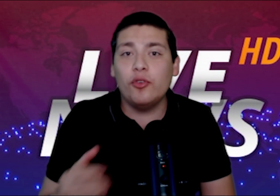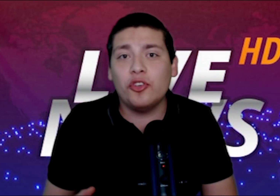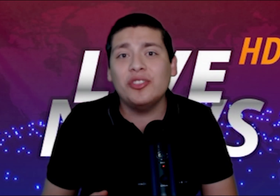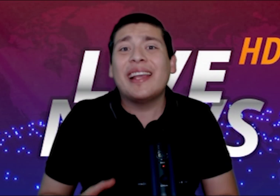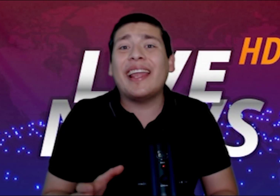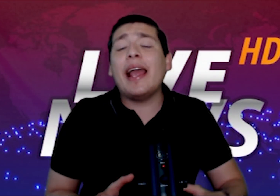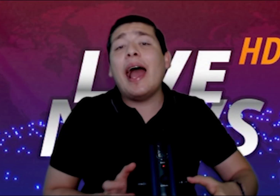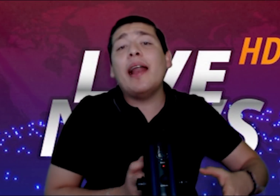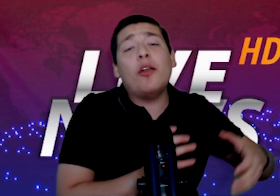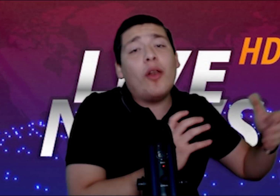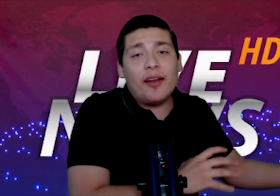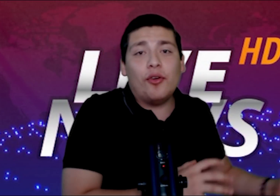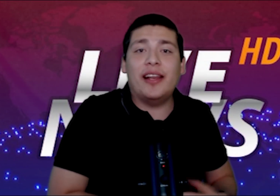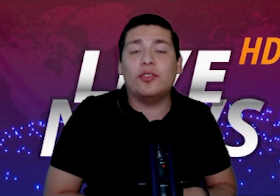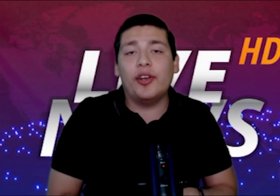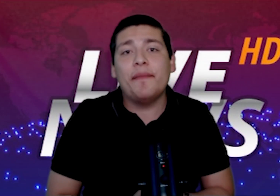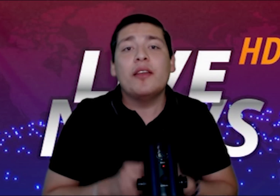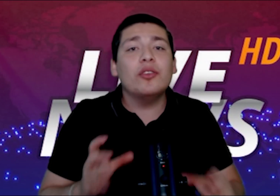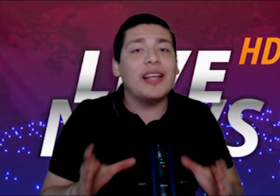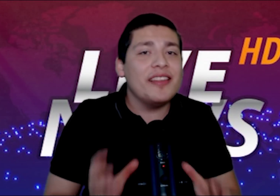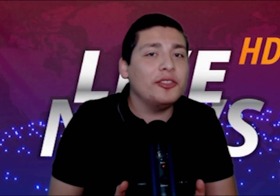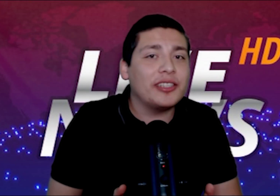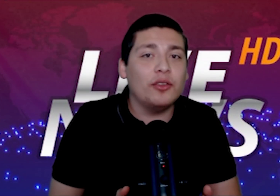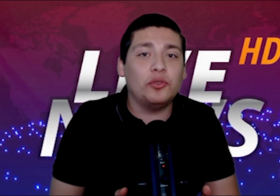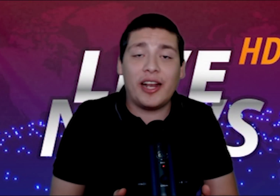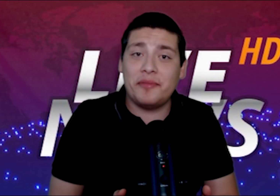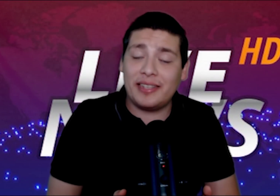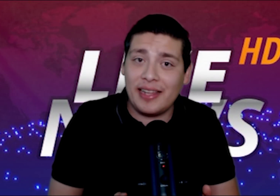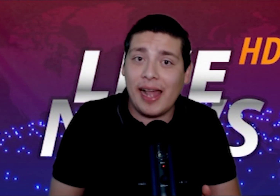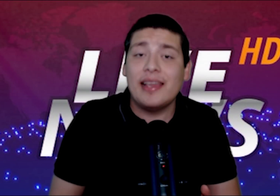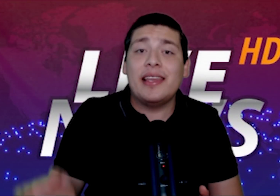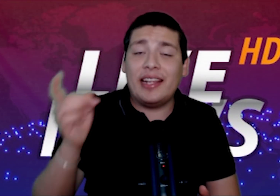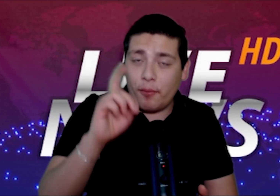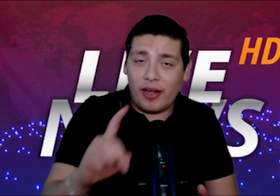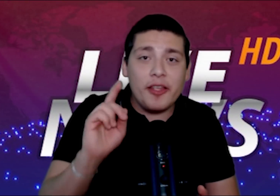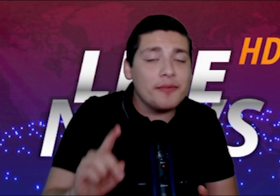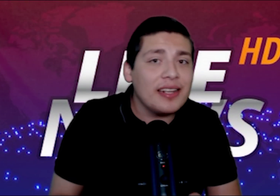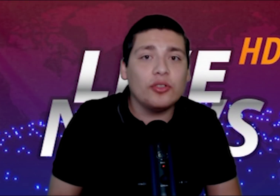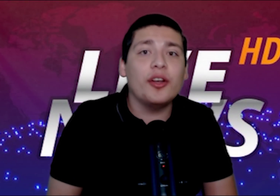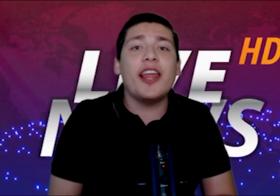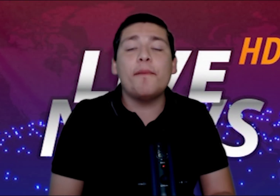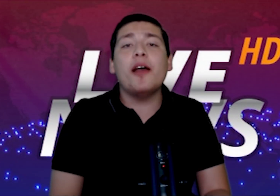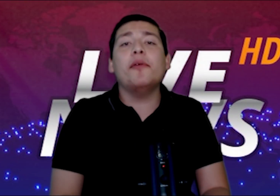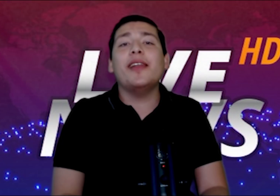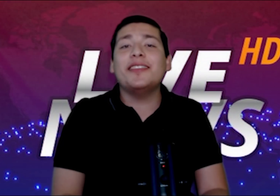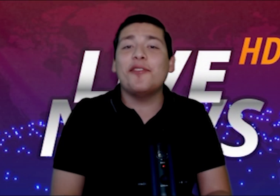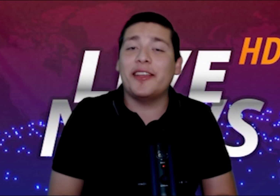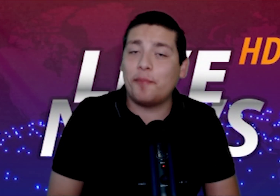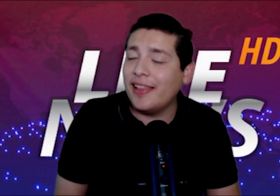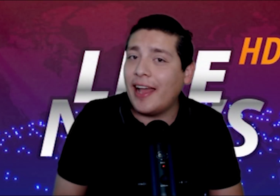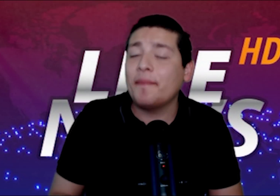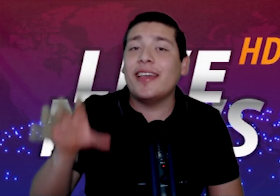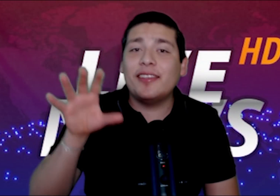partiduchos que a lo largo de la historia nos han demostrado su gran misquindad y que por la misma razón el pueblo les